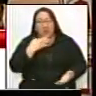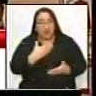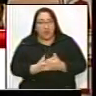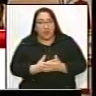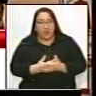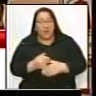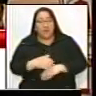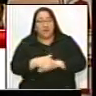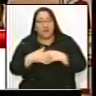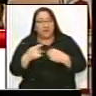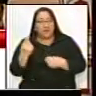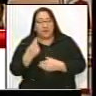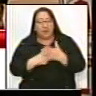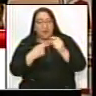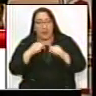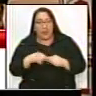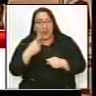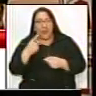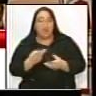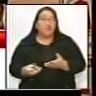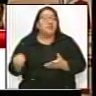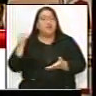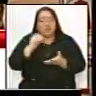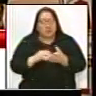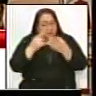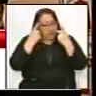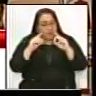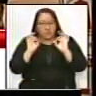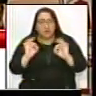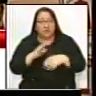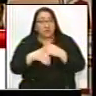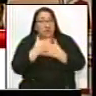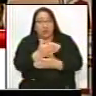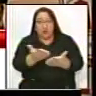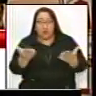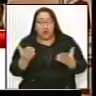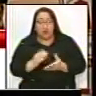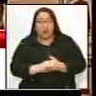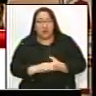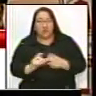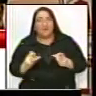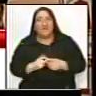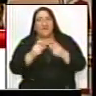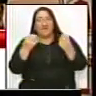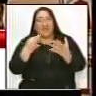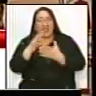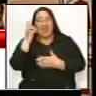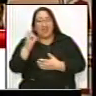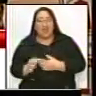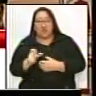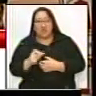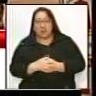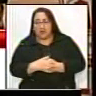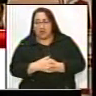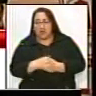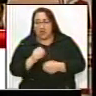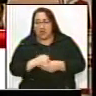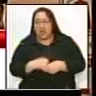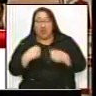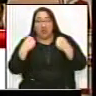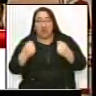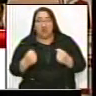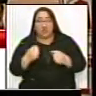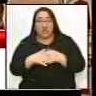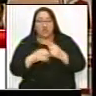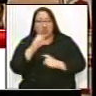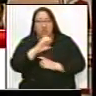le felicito, y lo único que estoy aquí es para reafirmar a todos ustedes la gran calidad de persona que ella es en lucha de